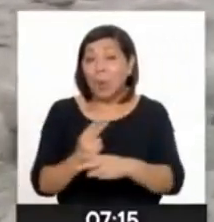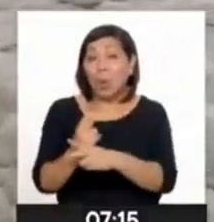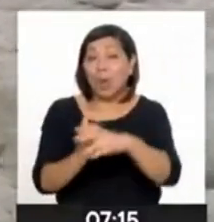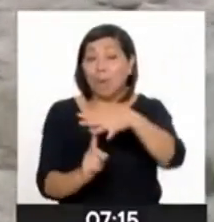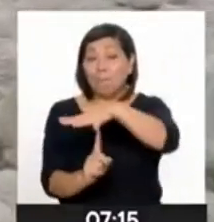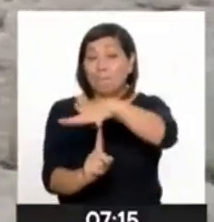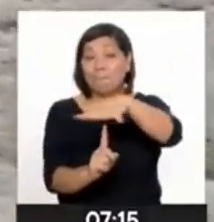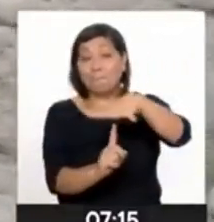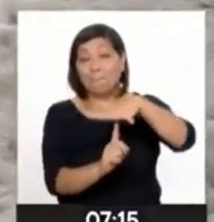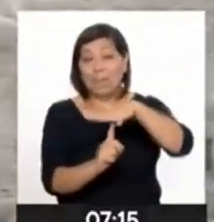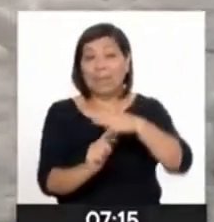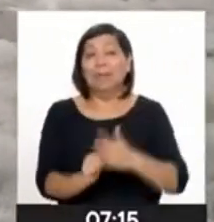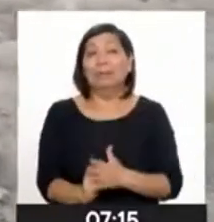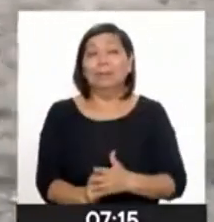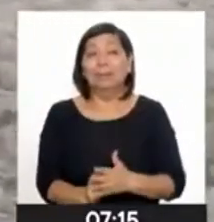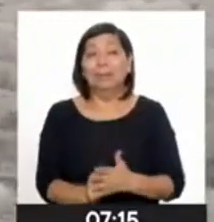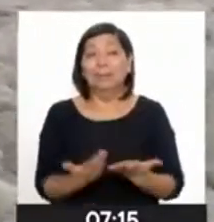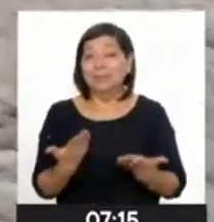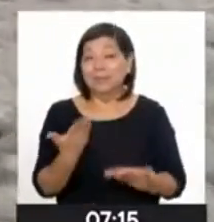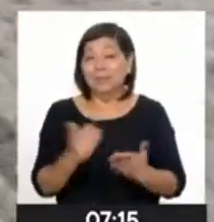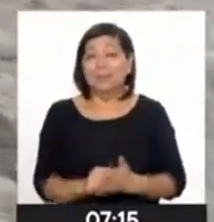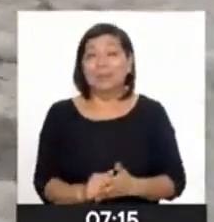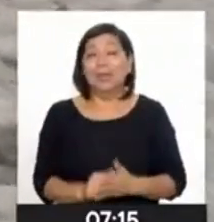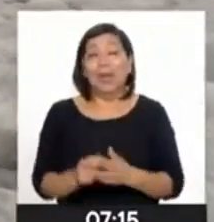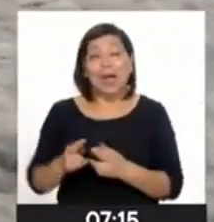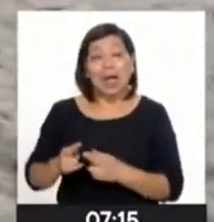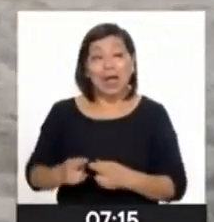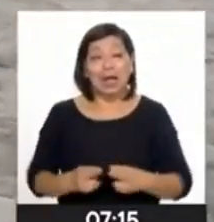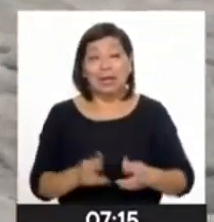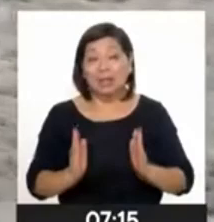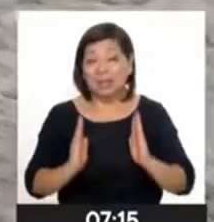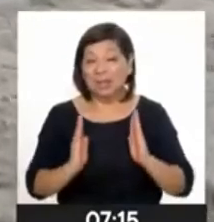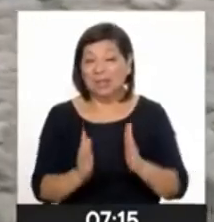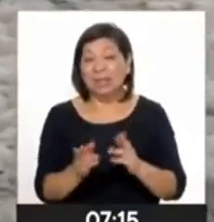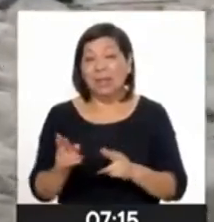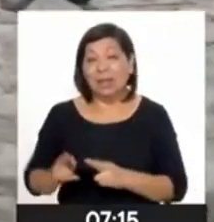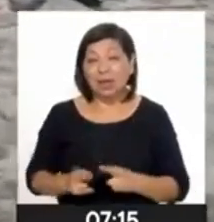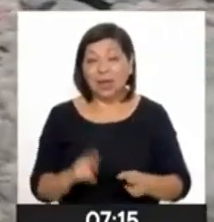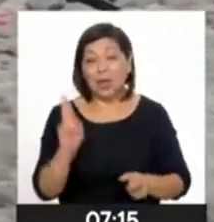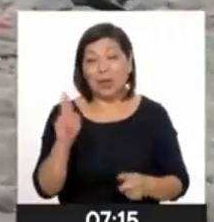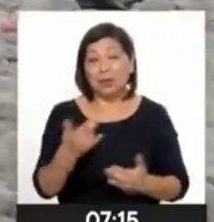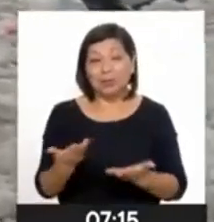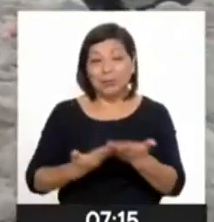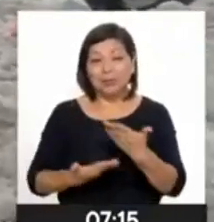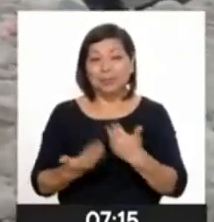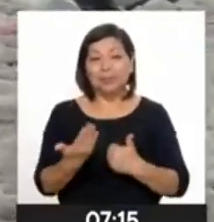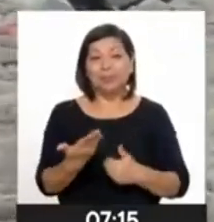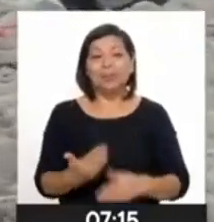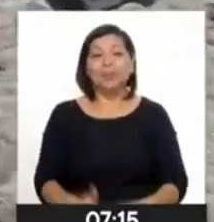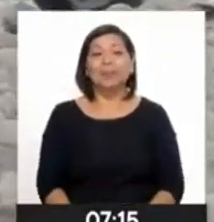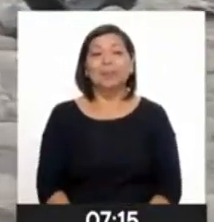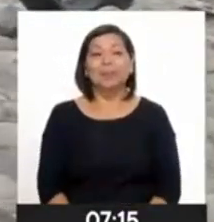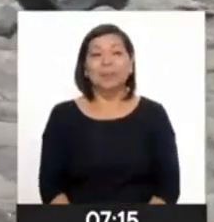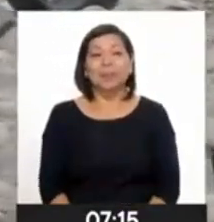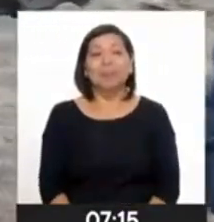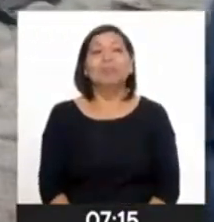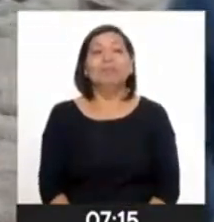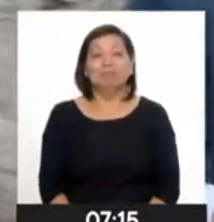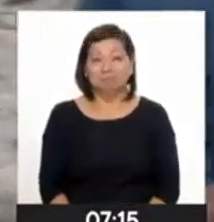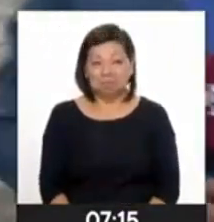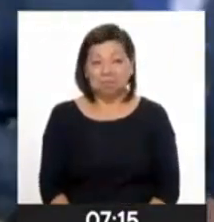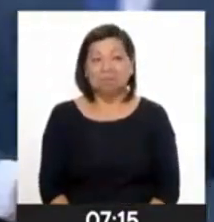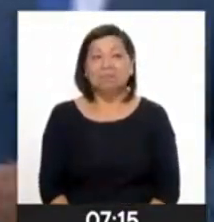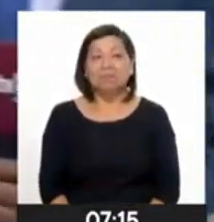Ambiente, lo están realizando en el río Rímac. Con esta información, retornamos a estudios. Oiga, Américo,